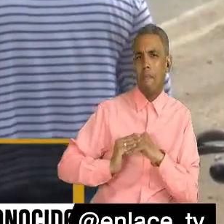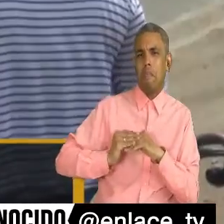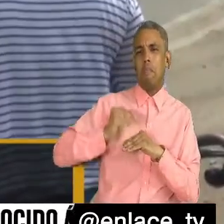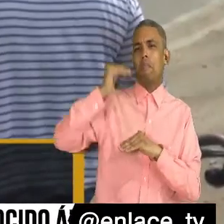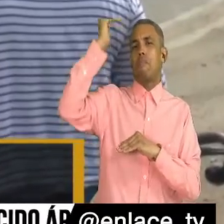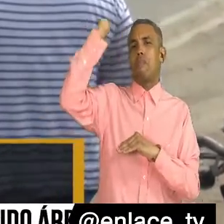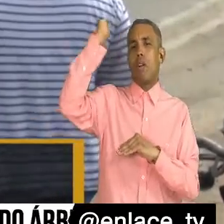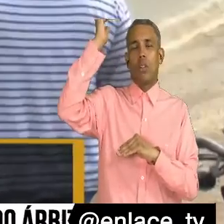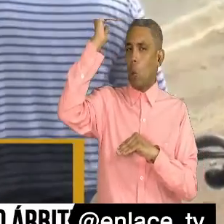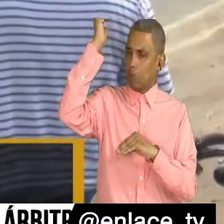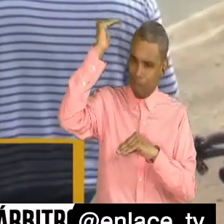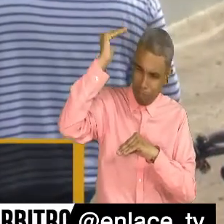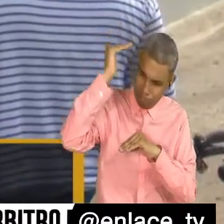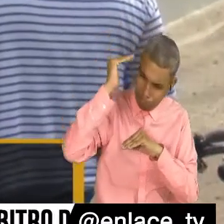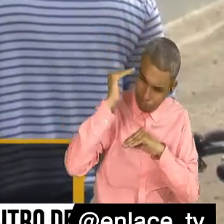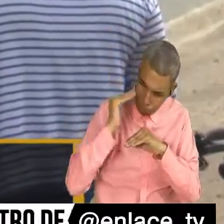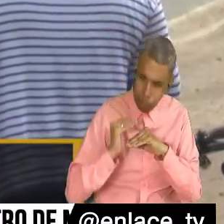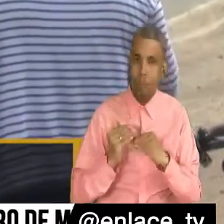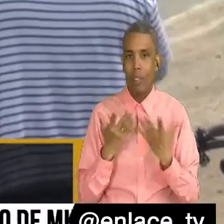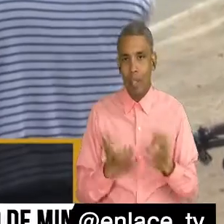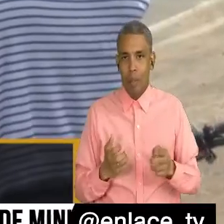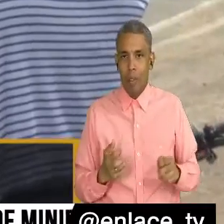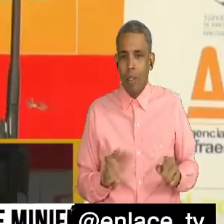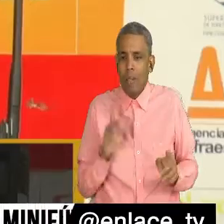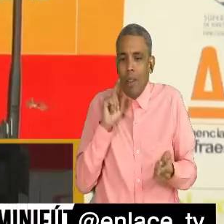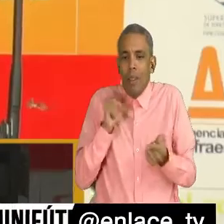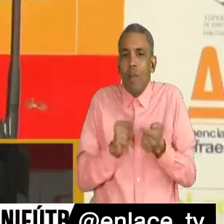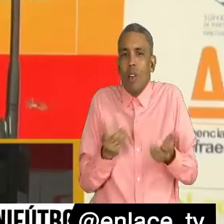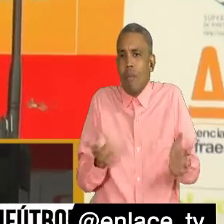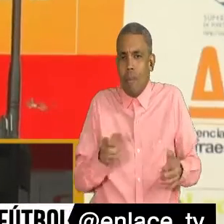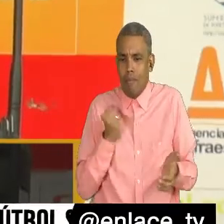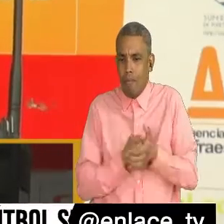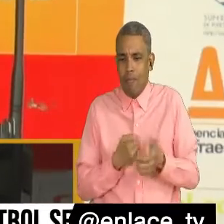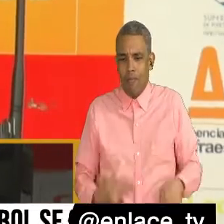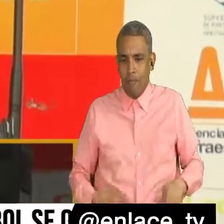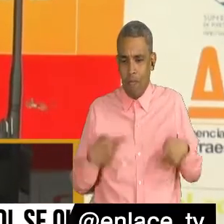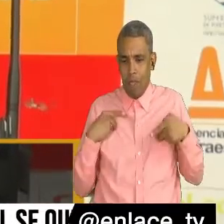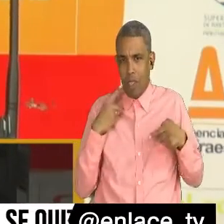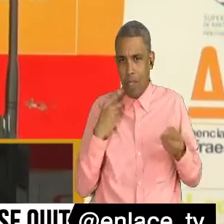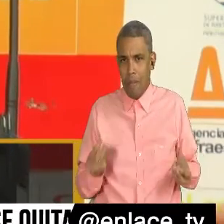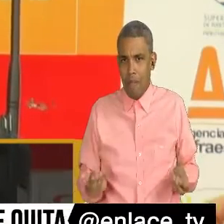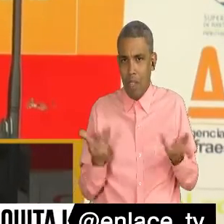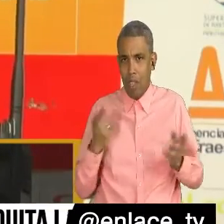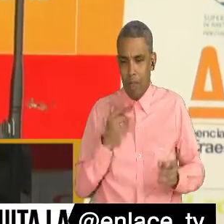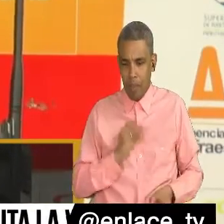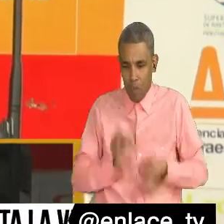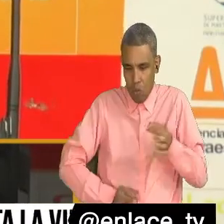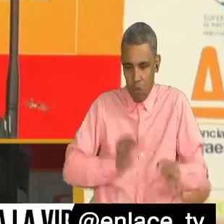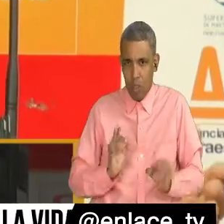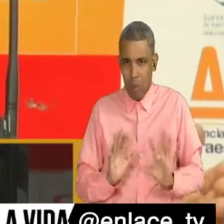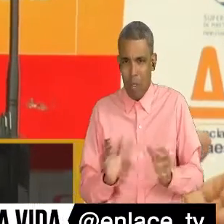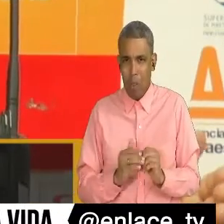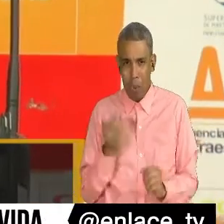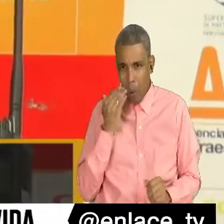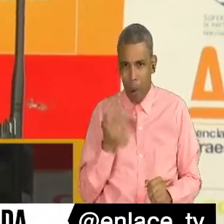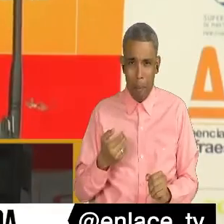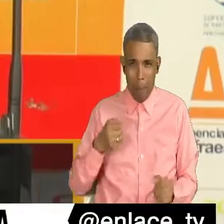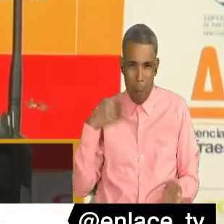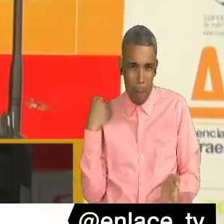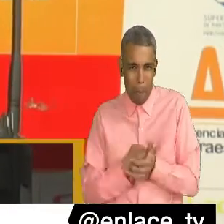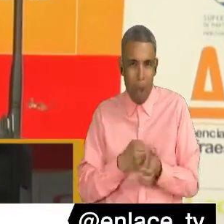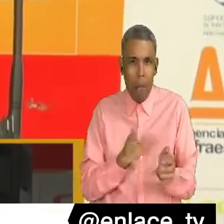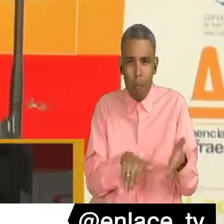de preservar, cuidar, prevenir accidentes en la vía que dejen lesiones o que dejen